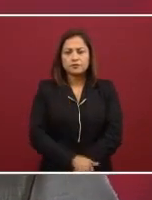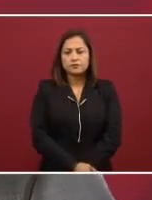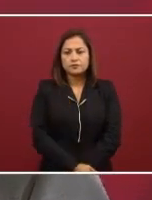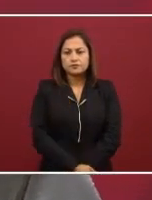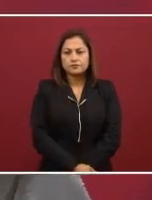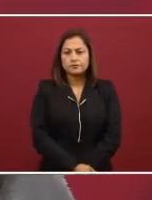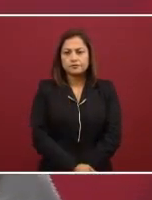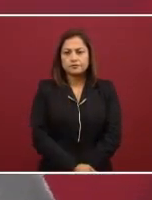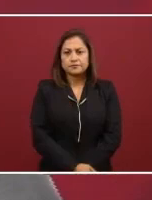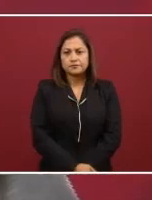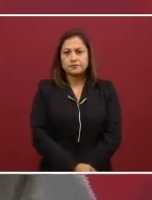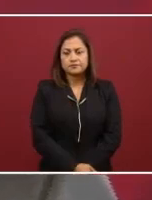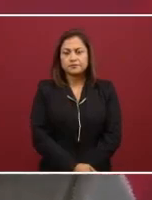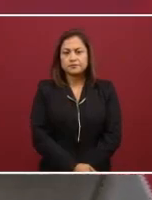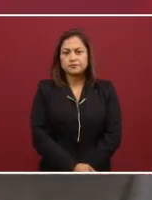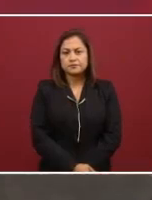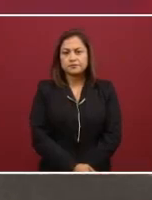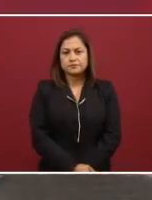Nosotros